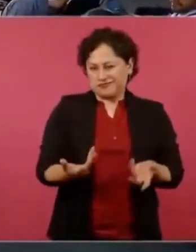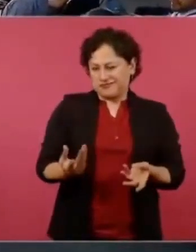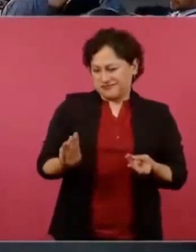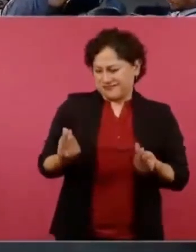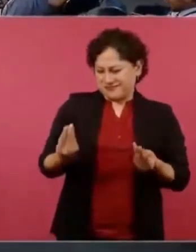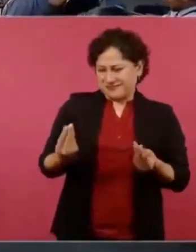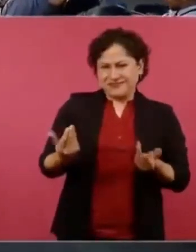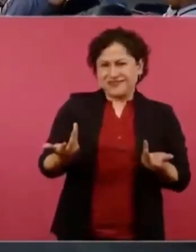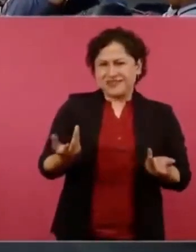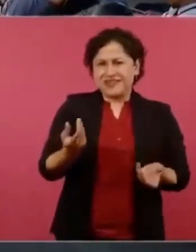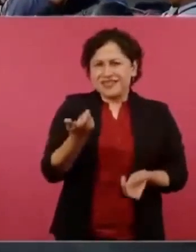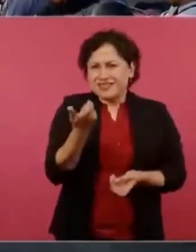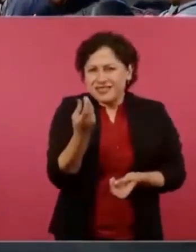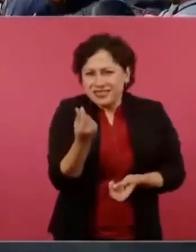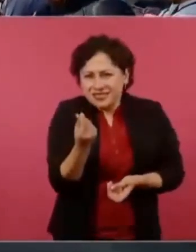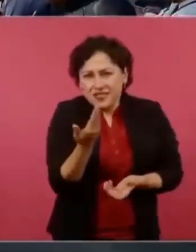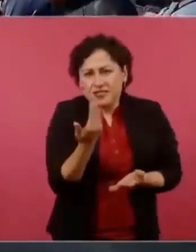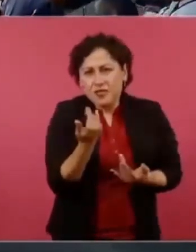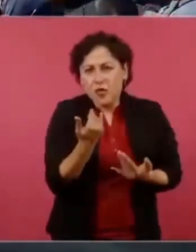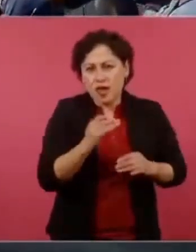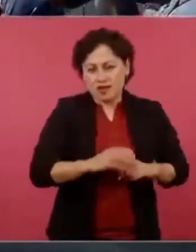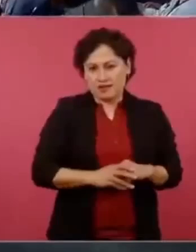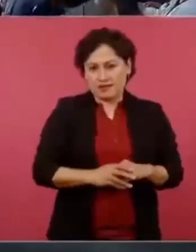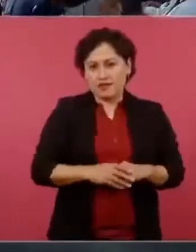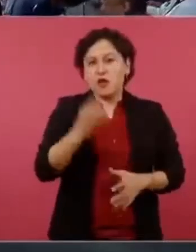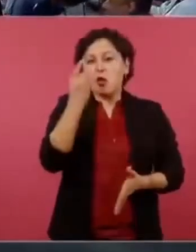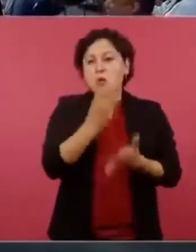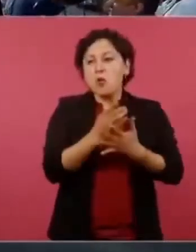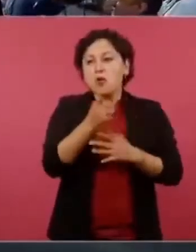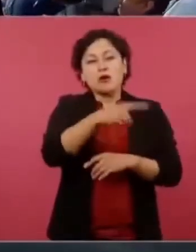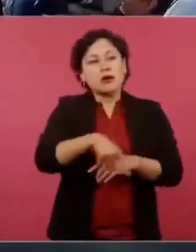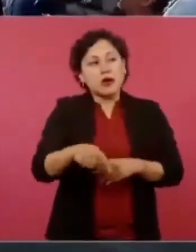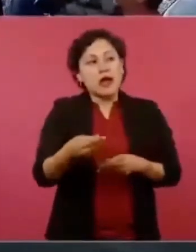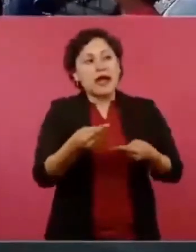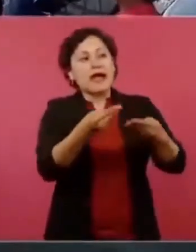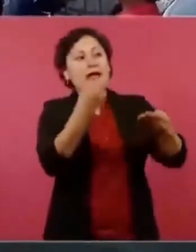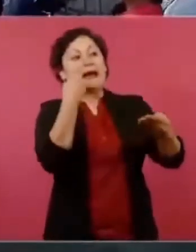preocupen, están contentos.